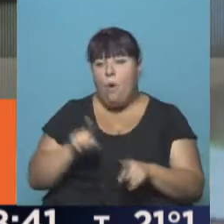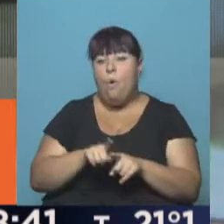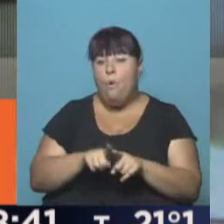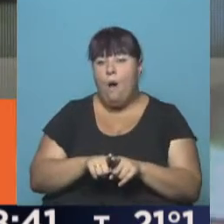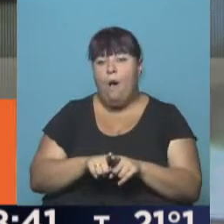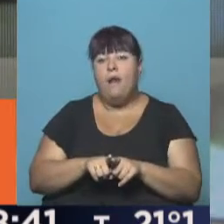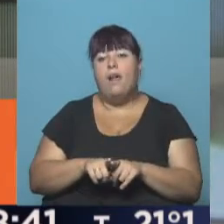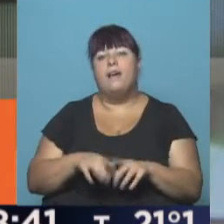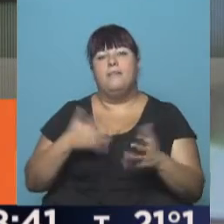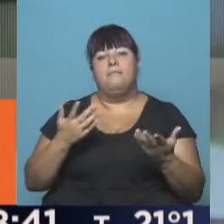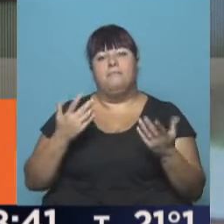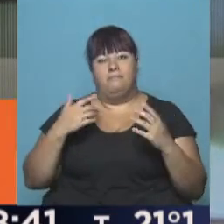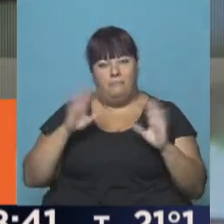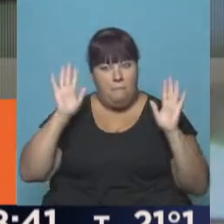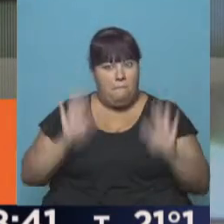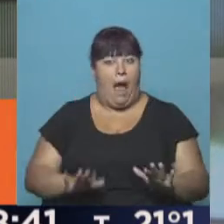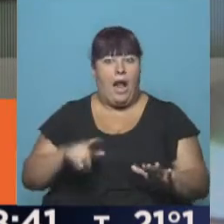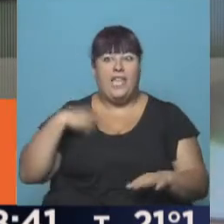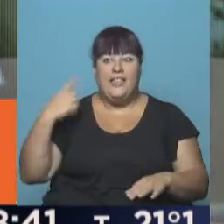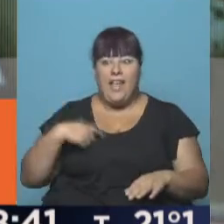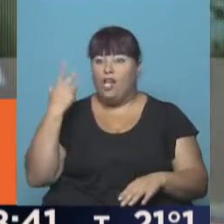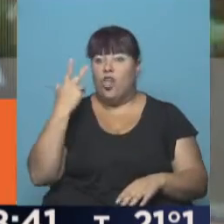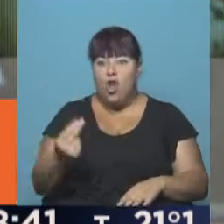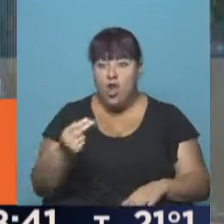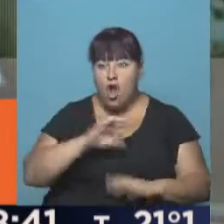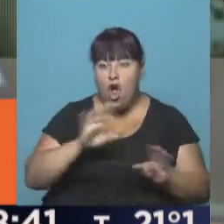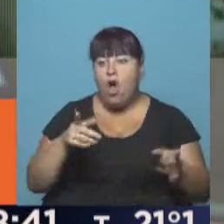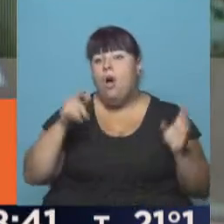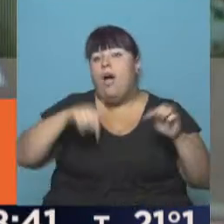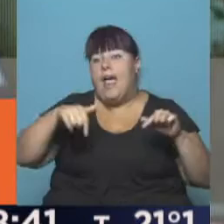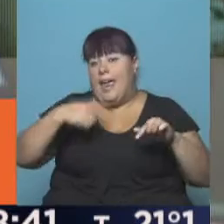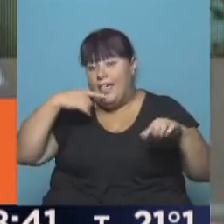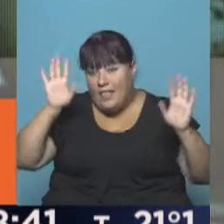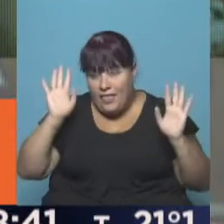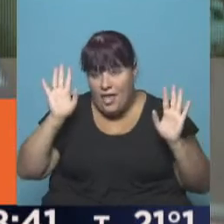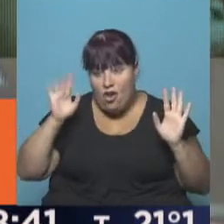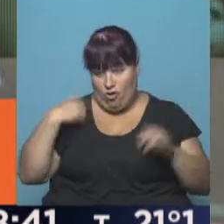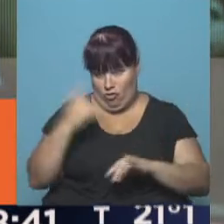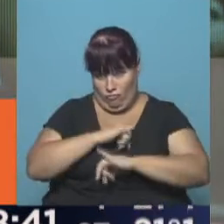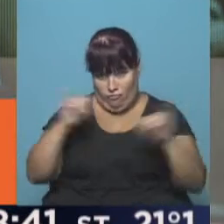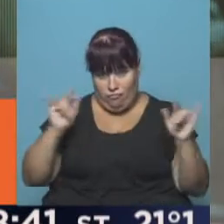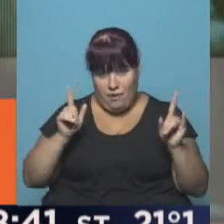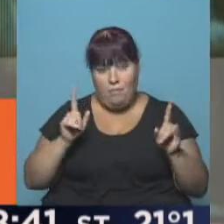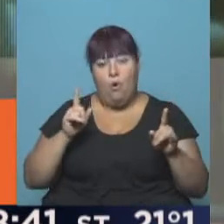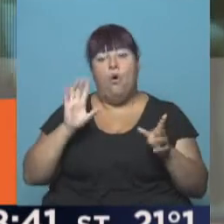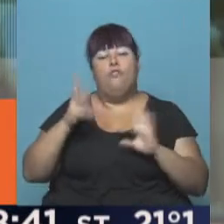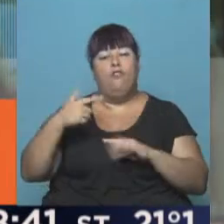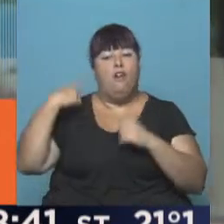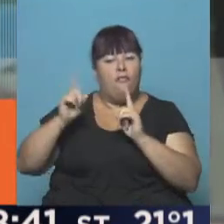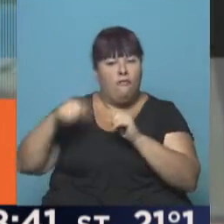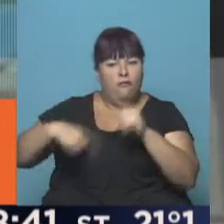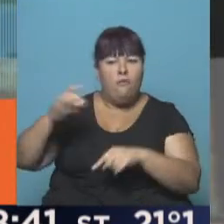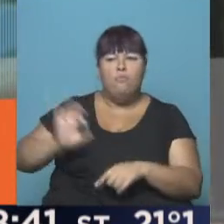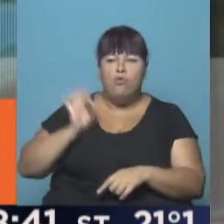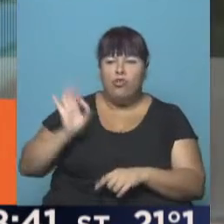un balde de agua fría para los gremios que no se iba a producir por lo menos esto es lo que se conoce era una práctica sostenida